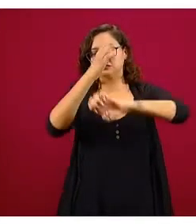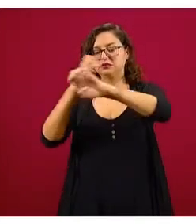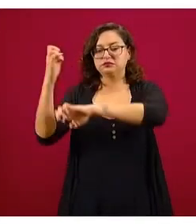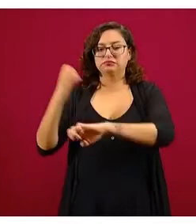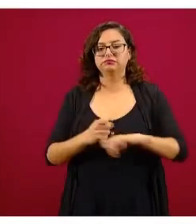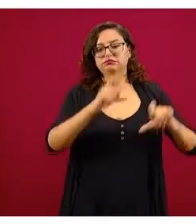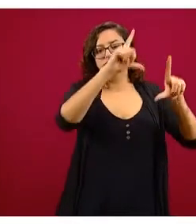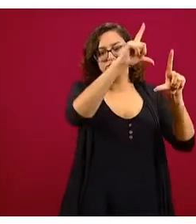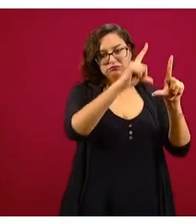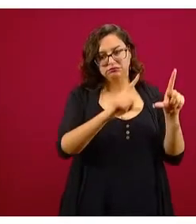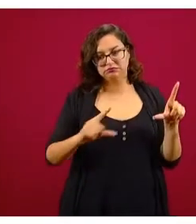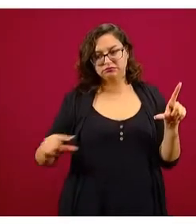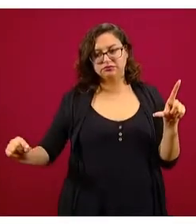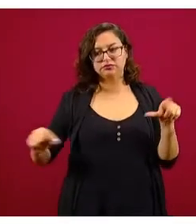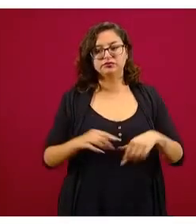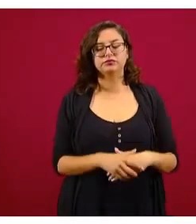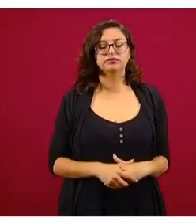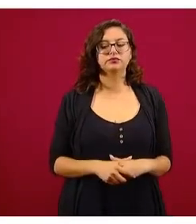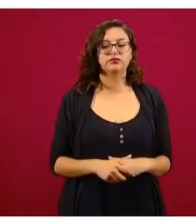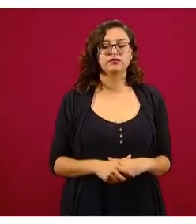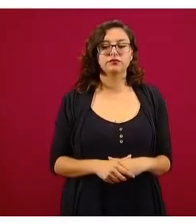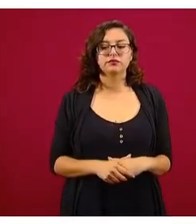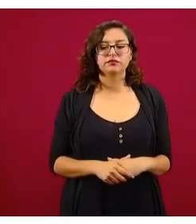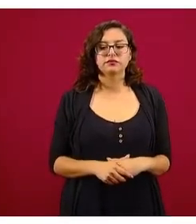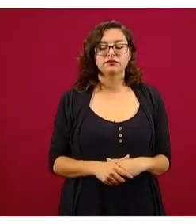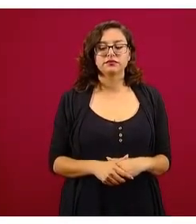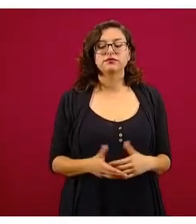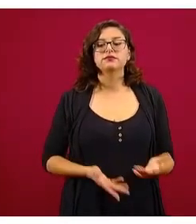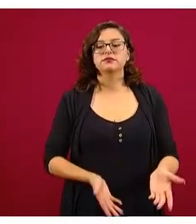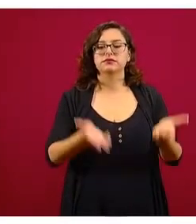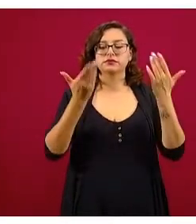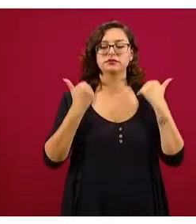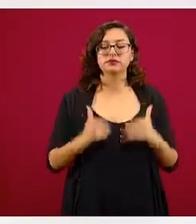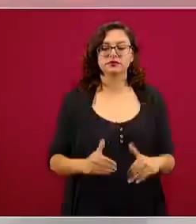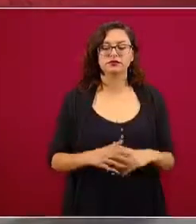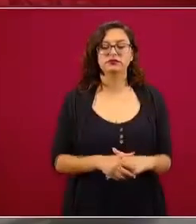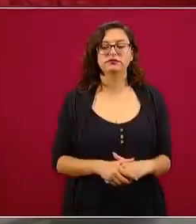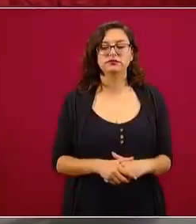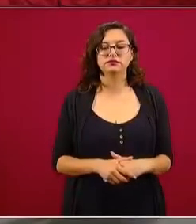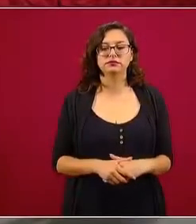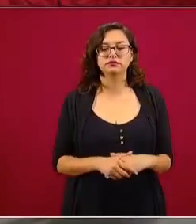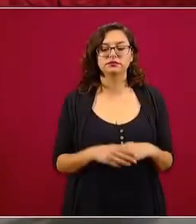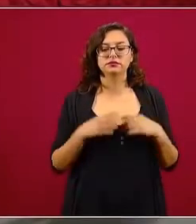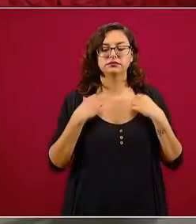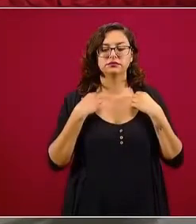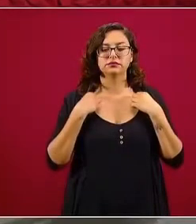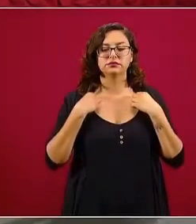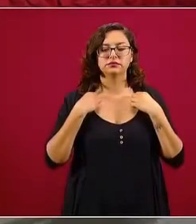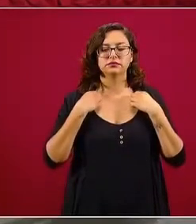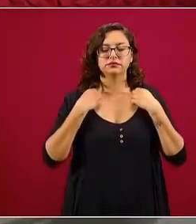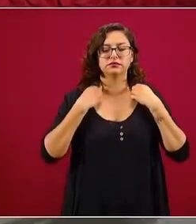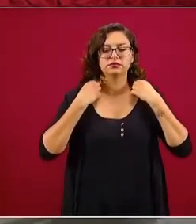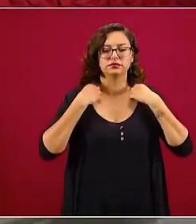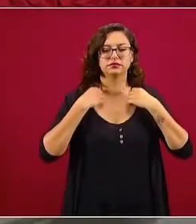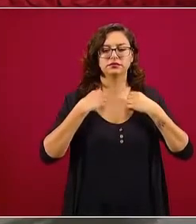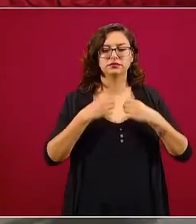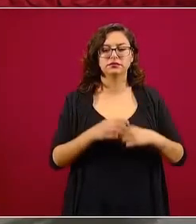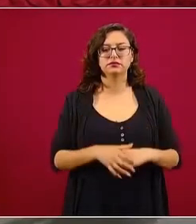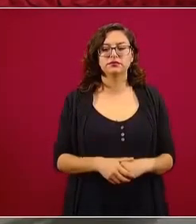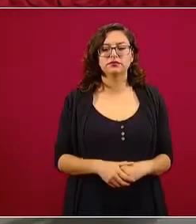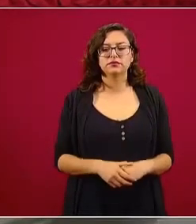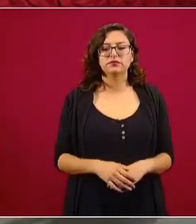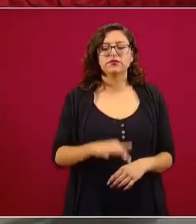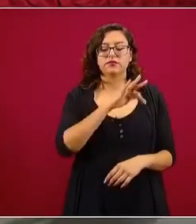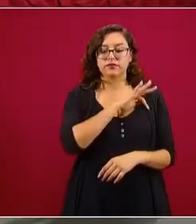federativas en orden descendente. Veamos la siguiente diapositiva. Aquí podemos ver la distribución